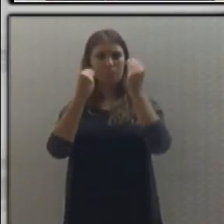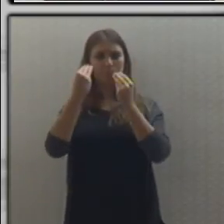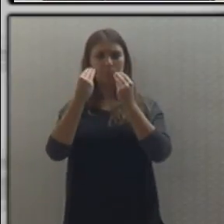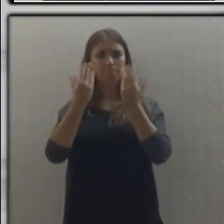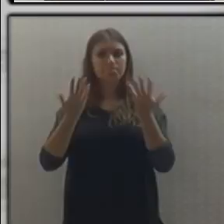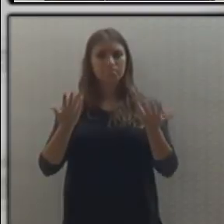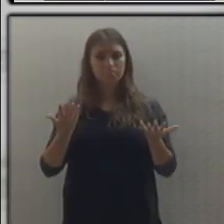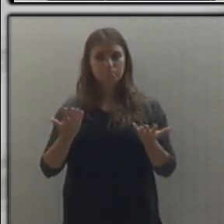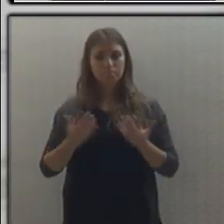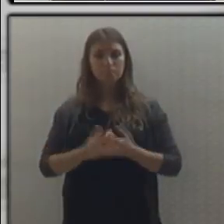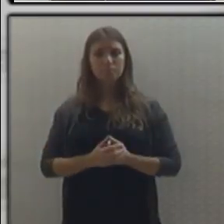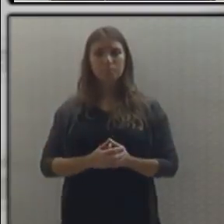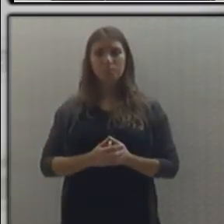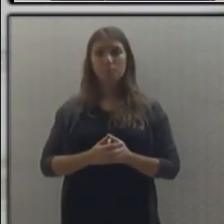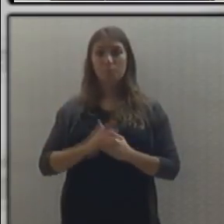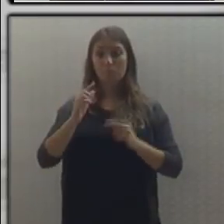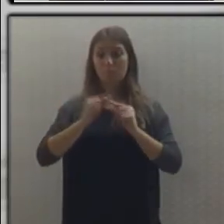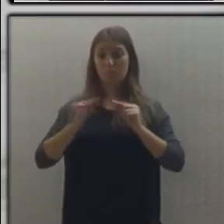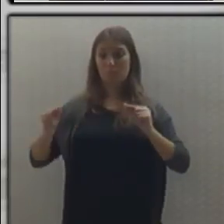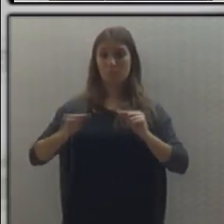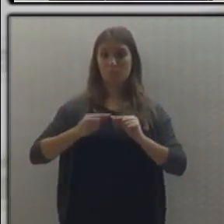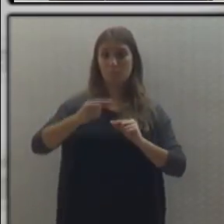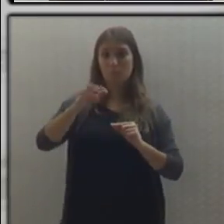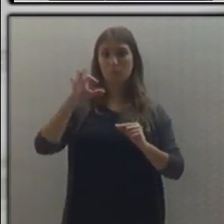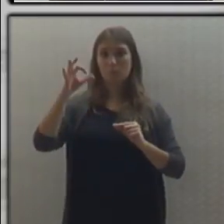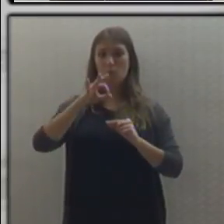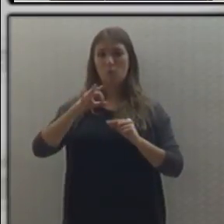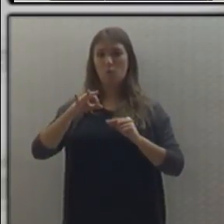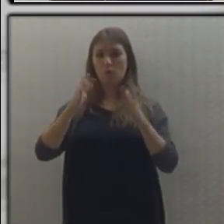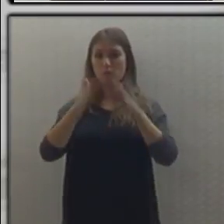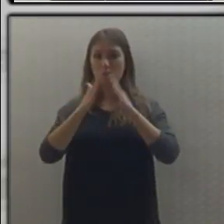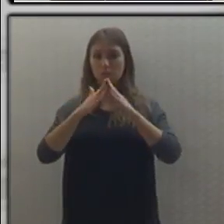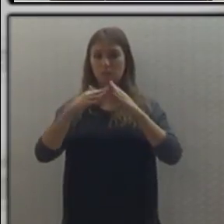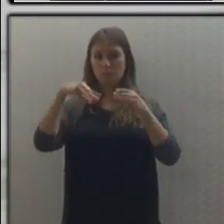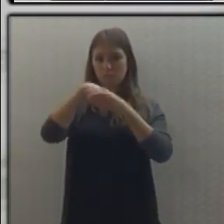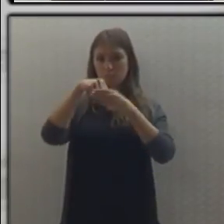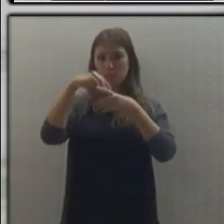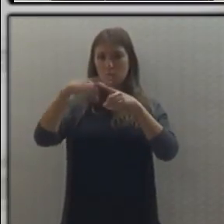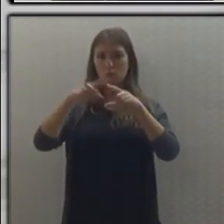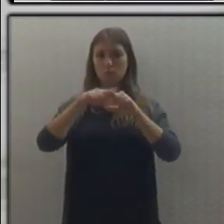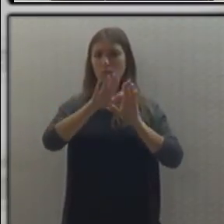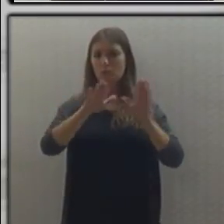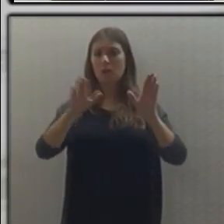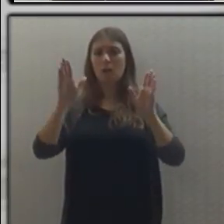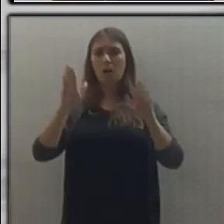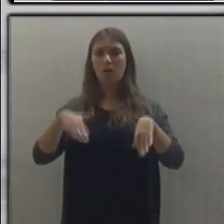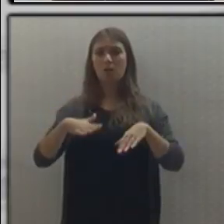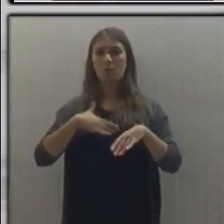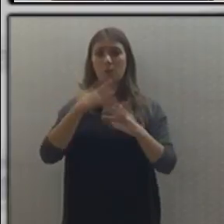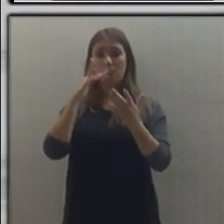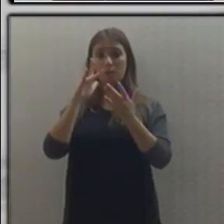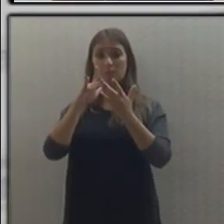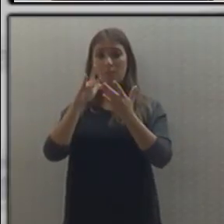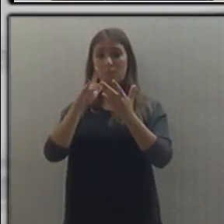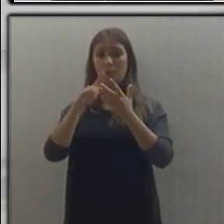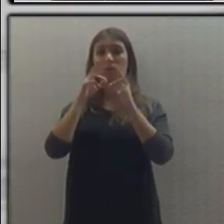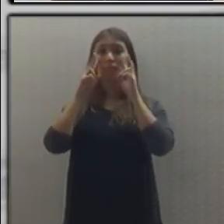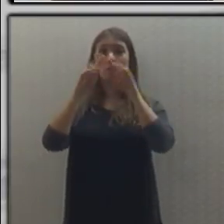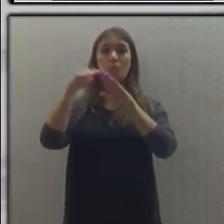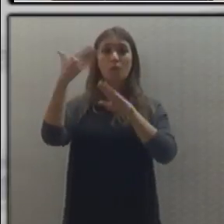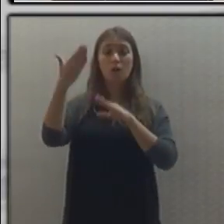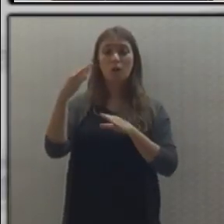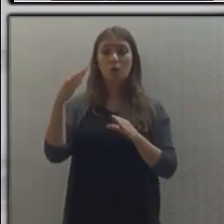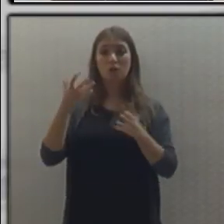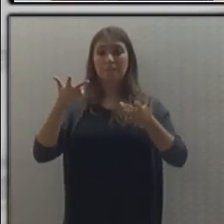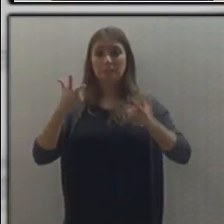si realmente las dimensiones o la colocación de la vivienda va a permitir el que se pueda ver el exterior desde una cama, desde una silla o estando